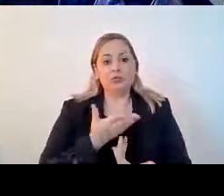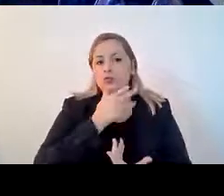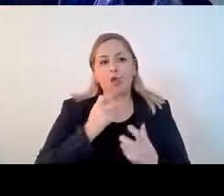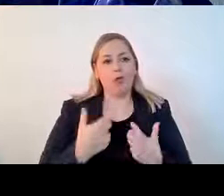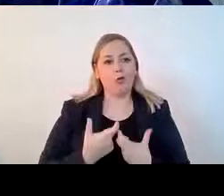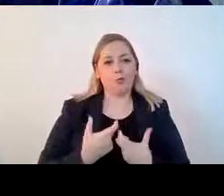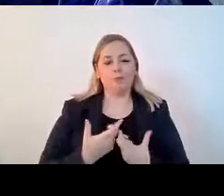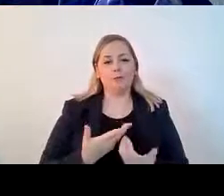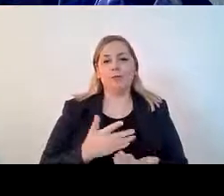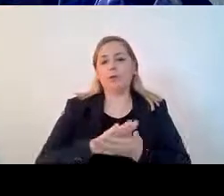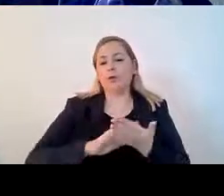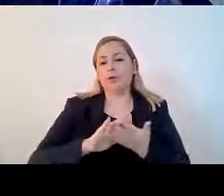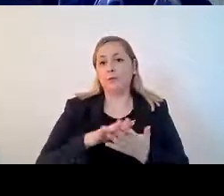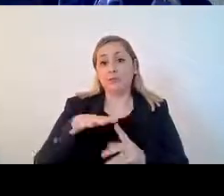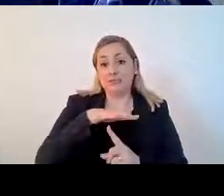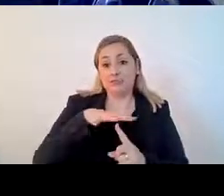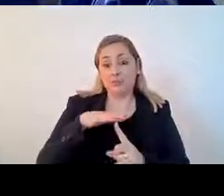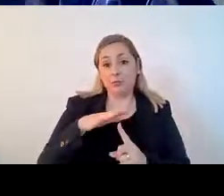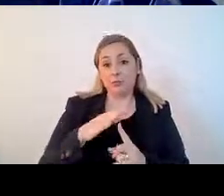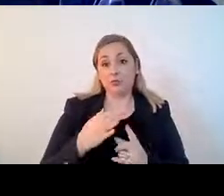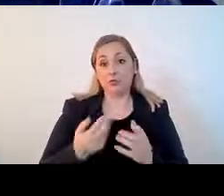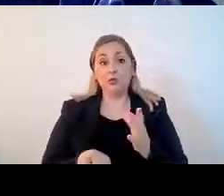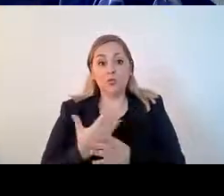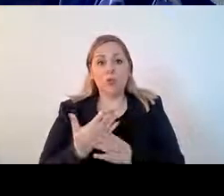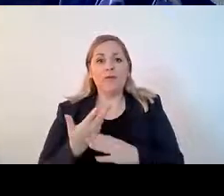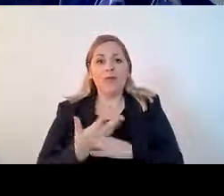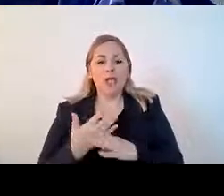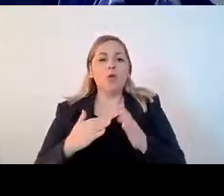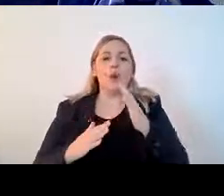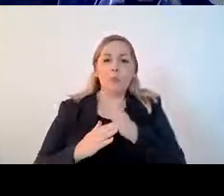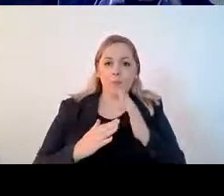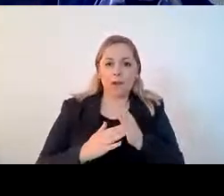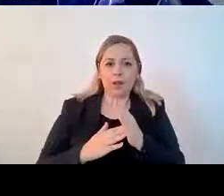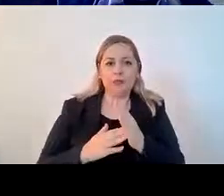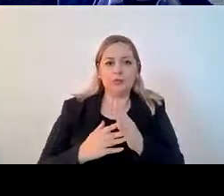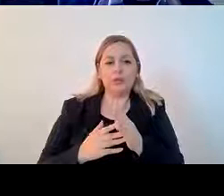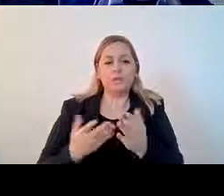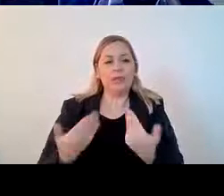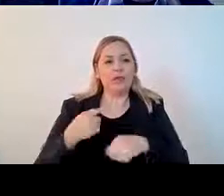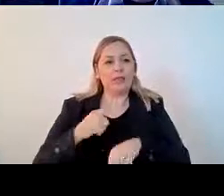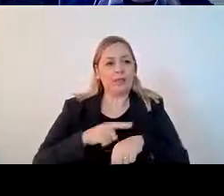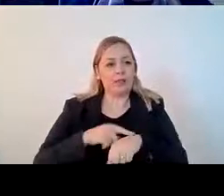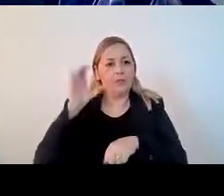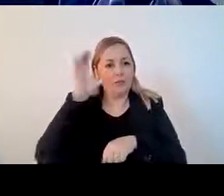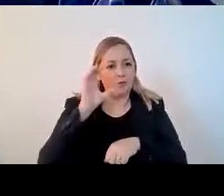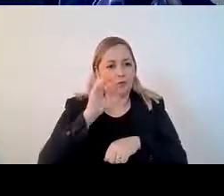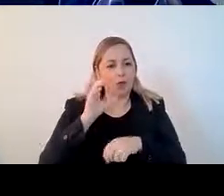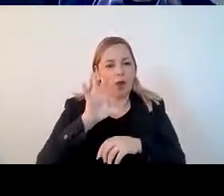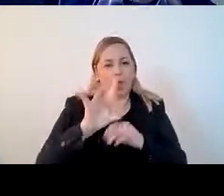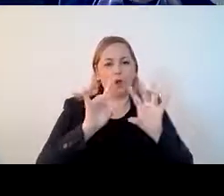Ante una situación nueva se genera pausa entre estímulo y respuesta, lo cual nos da tiempo, como decíamos, para pensar y buscar opciones.